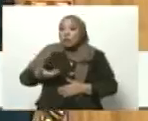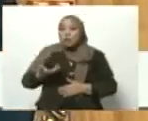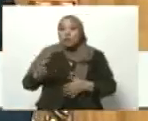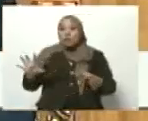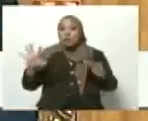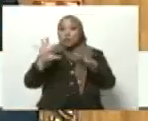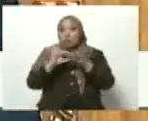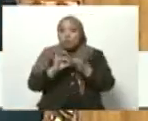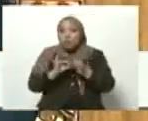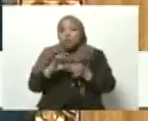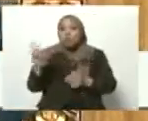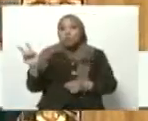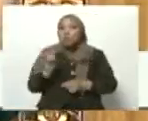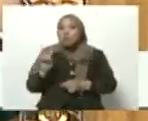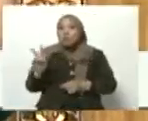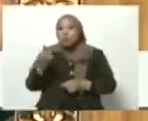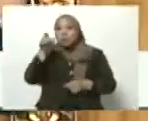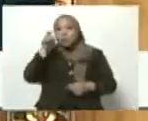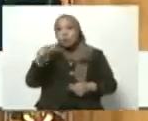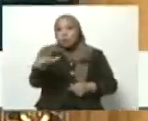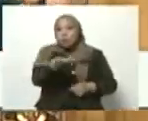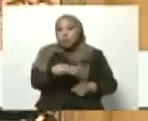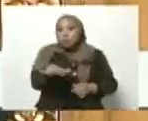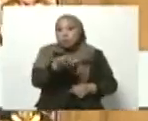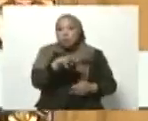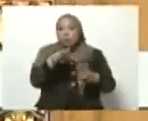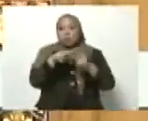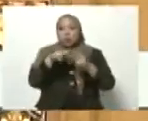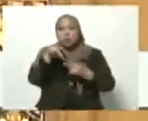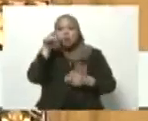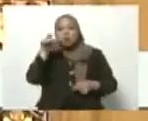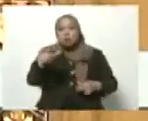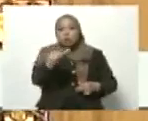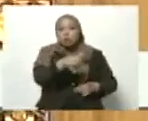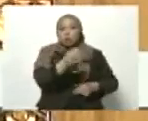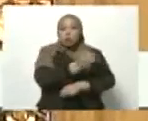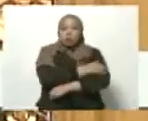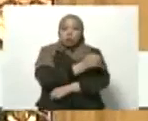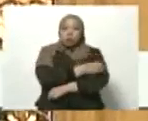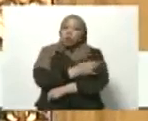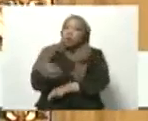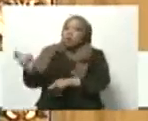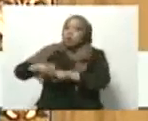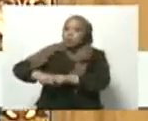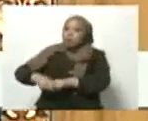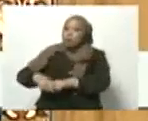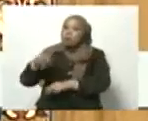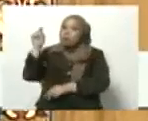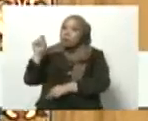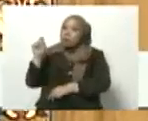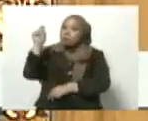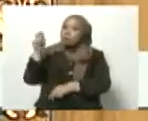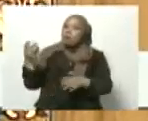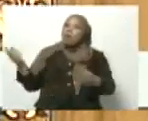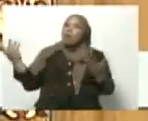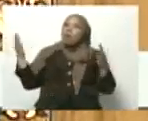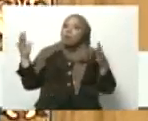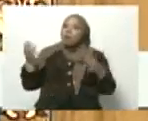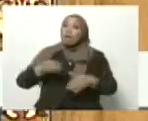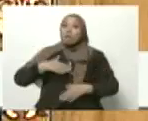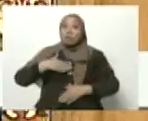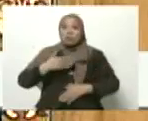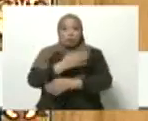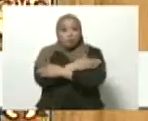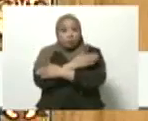de la unidad de Venezuela. Yo también quiero hacer un reconocimiento a todos ustedes de la oposición que están sentados aquí. A mí me parece que es importante que ustedes se sienten